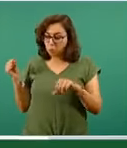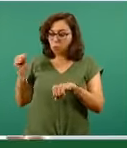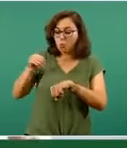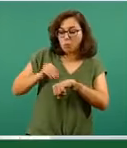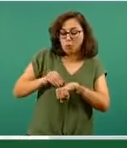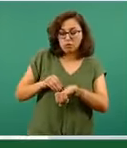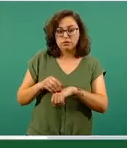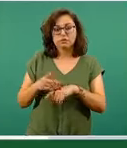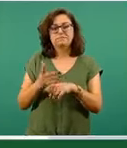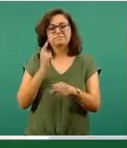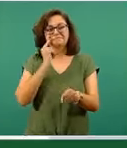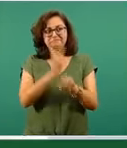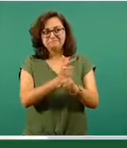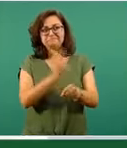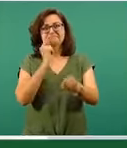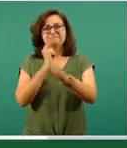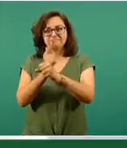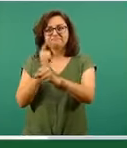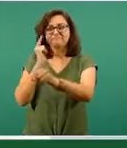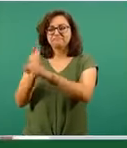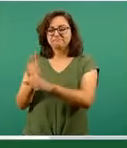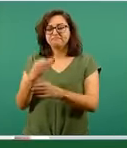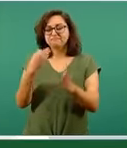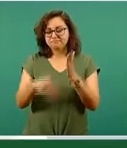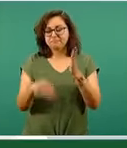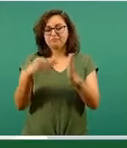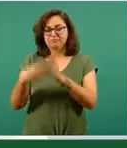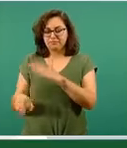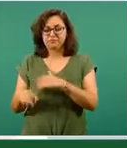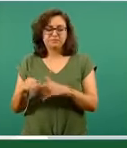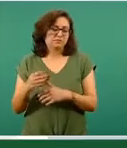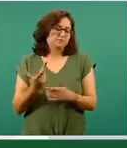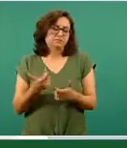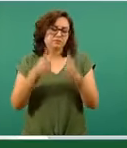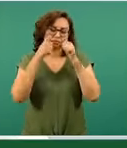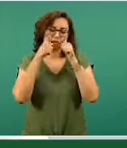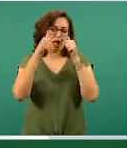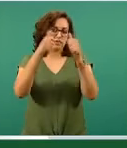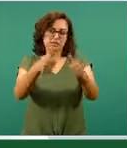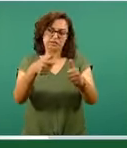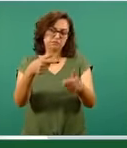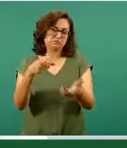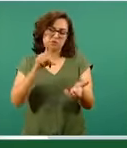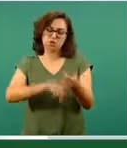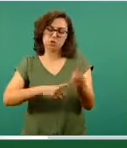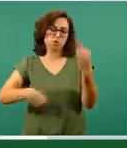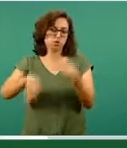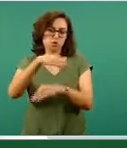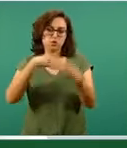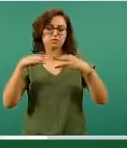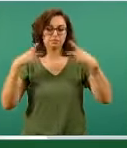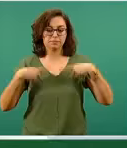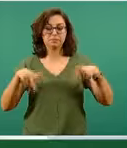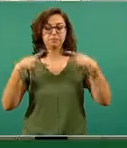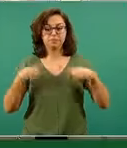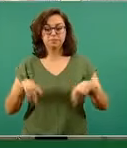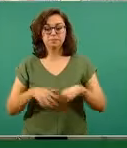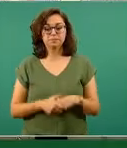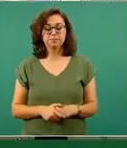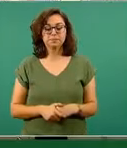de vacunación nos demos cuenta de esos casos especiales y se resolverá de manera local para que toda persona pueda recibir la